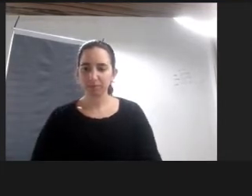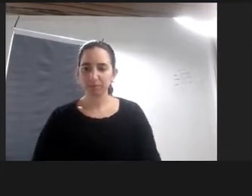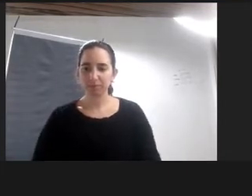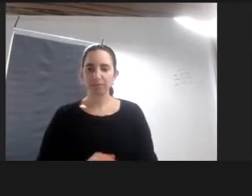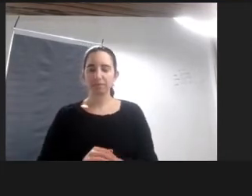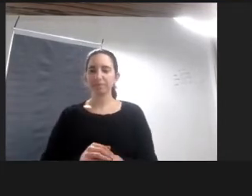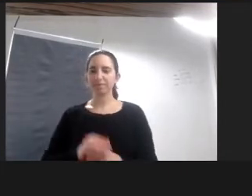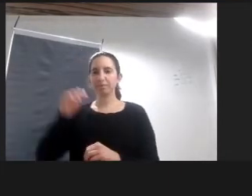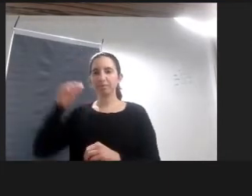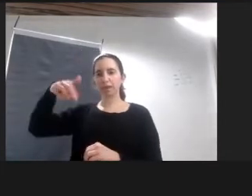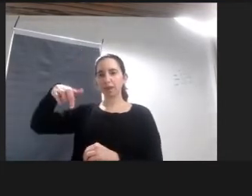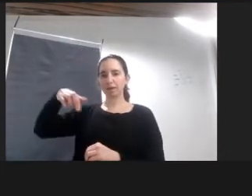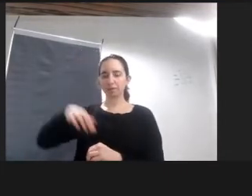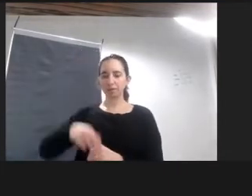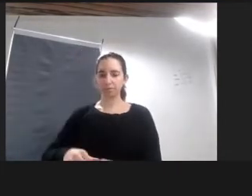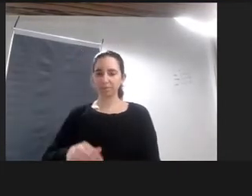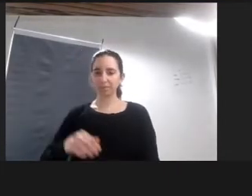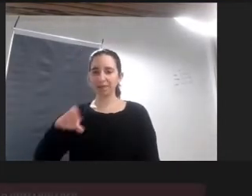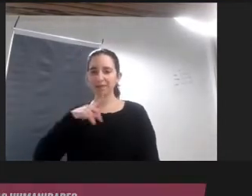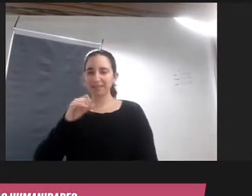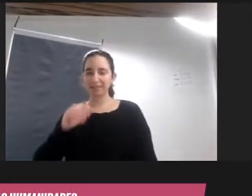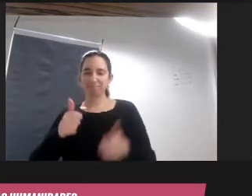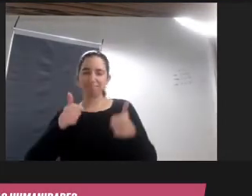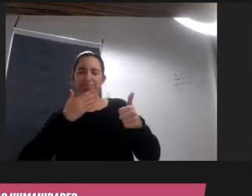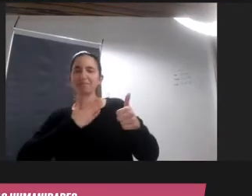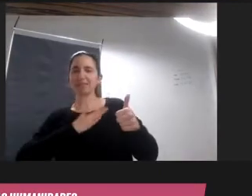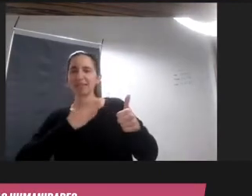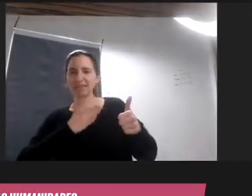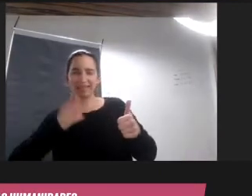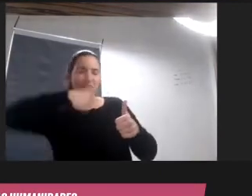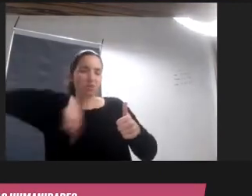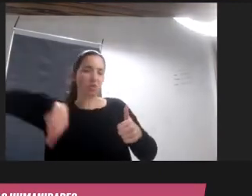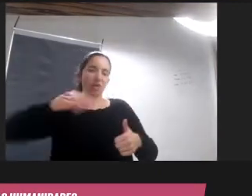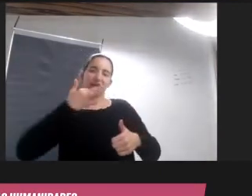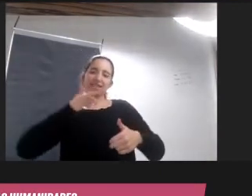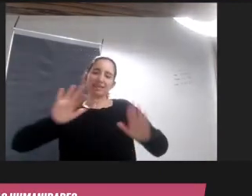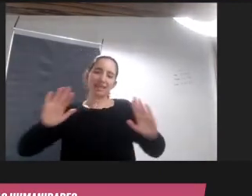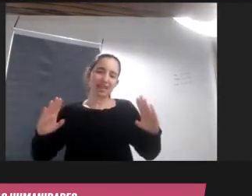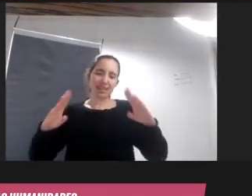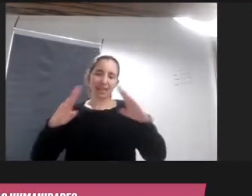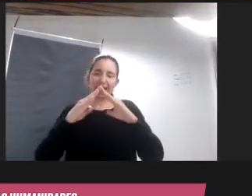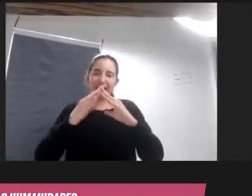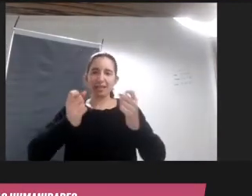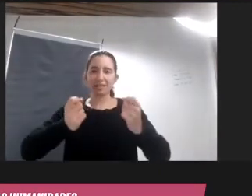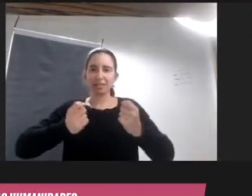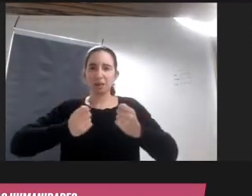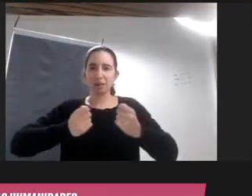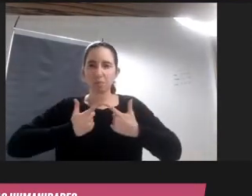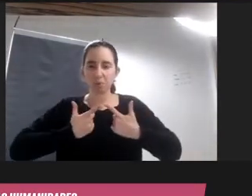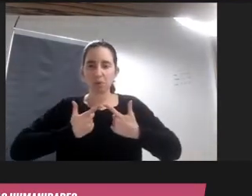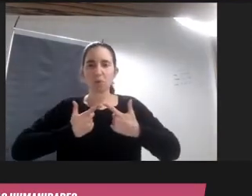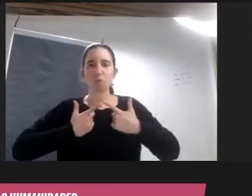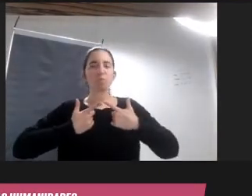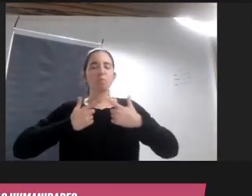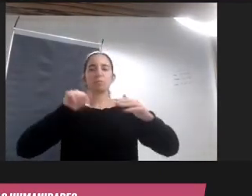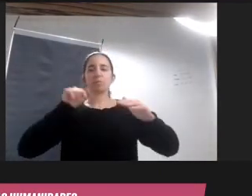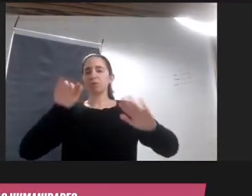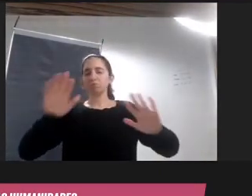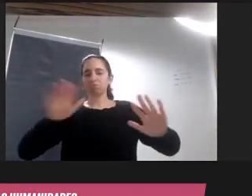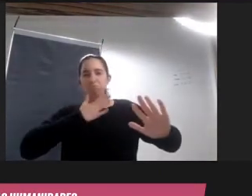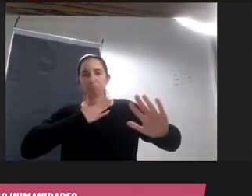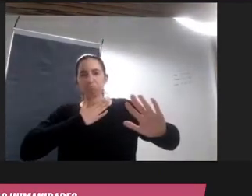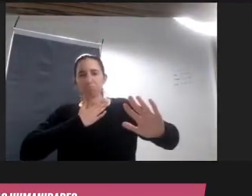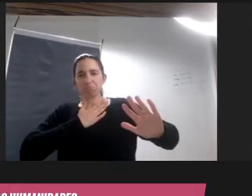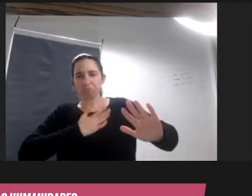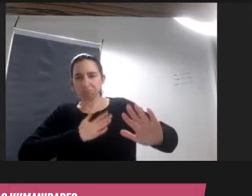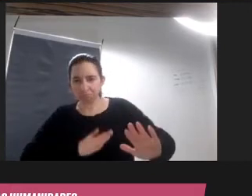No te preocupes, Carlos. Todos entendemos que estamos transmitiendo con nuestros recursos, desde nuestras casas, así